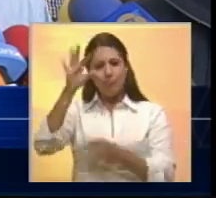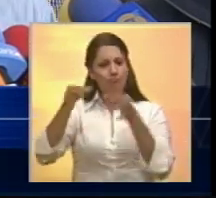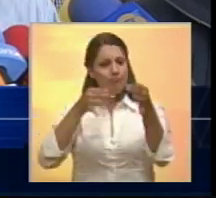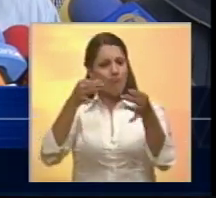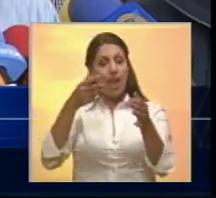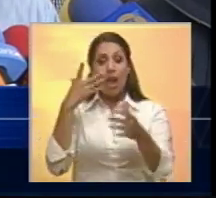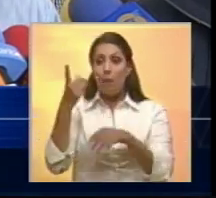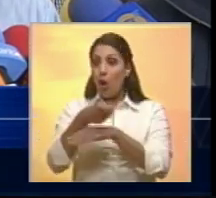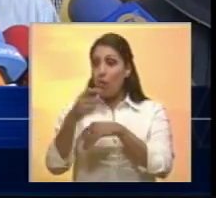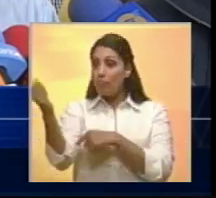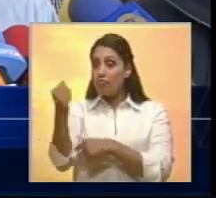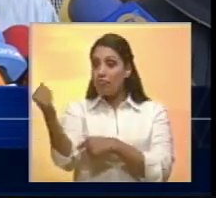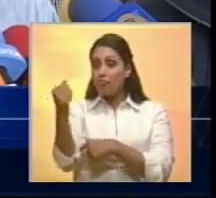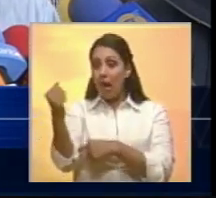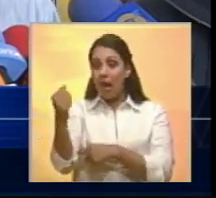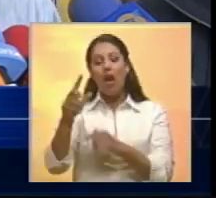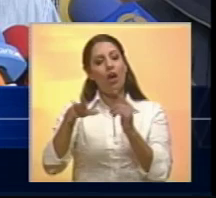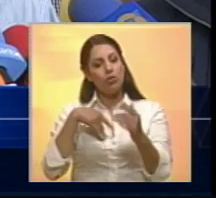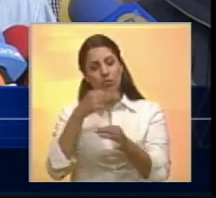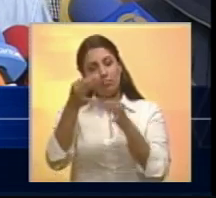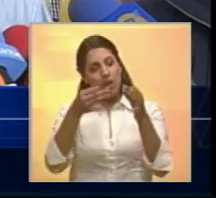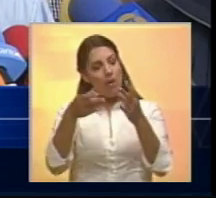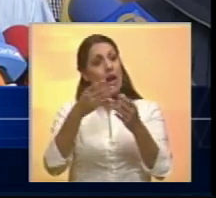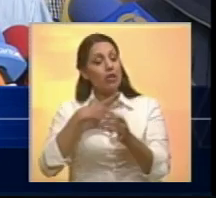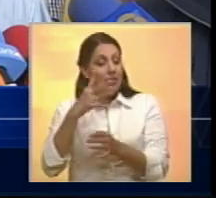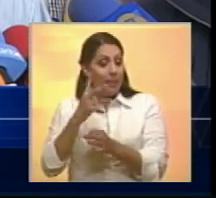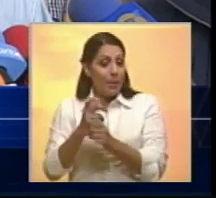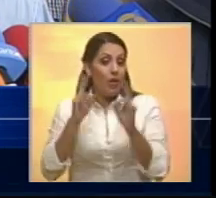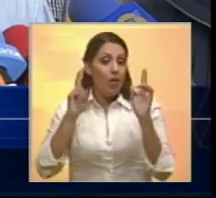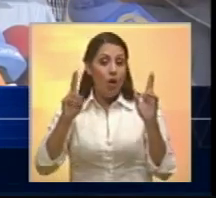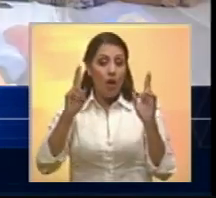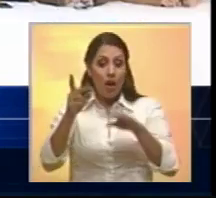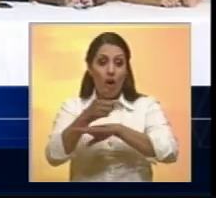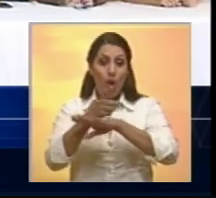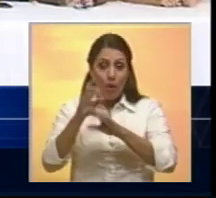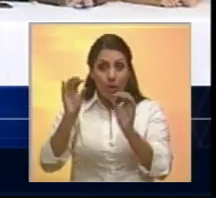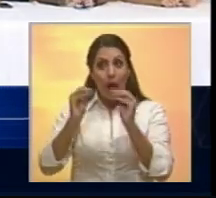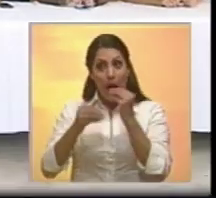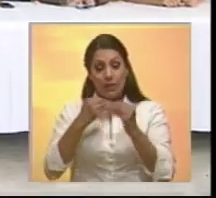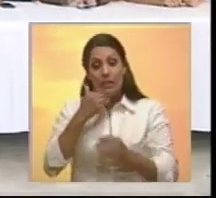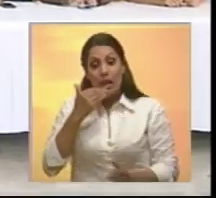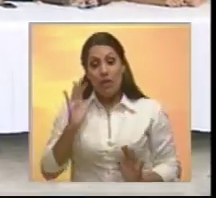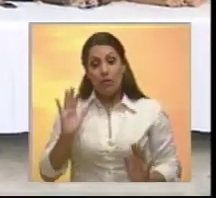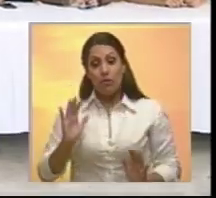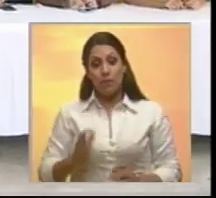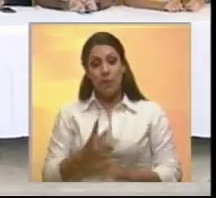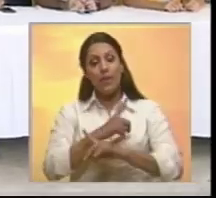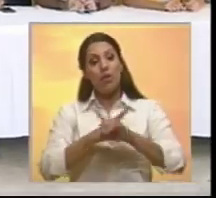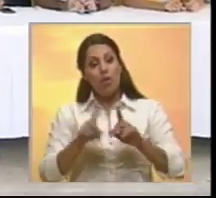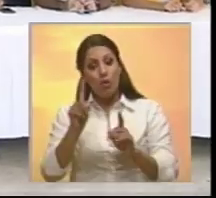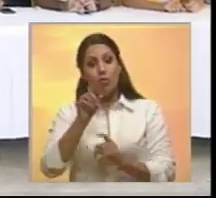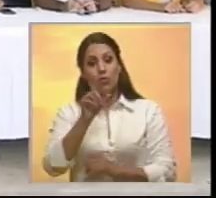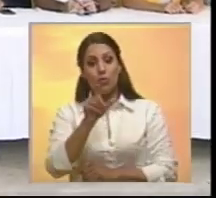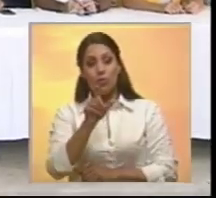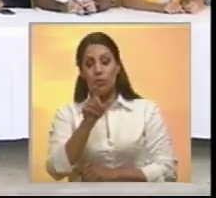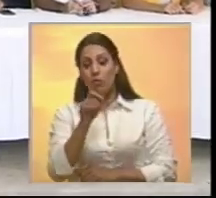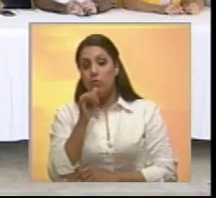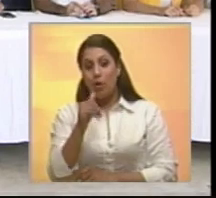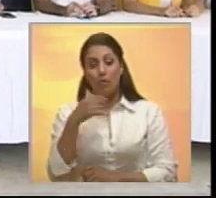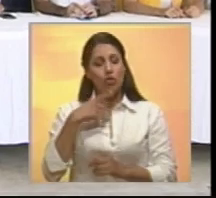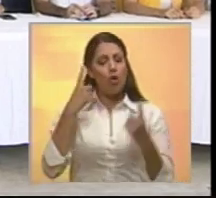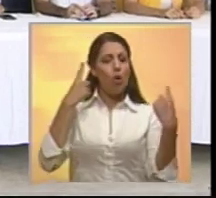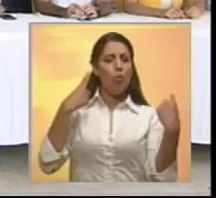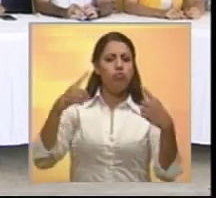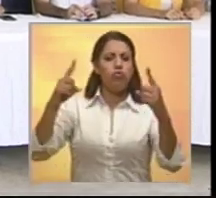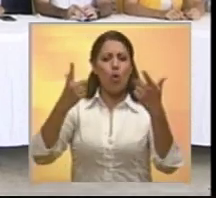si el gobierno no cumple de aquí al 6 de diciembre. Esperemos que el gobierno cumpla. Ocariz resaltó que no abandonarán